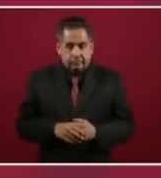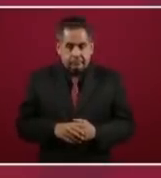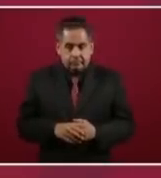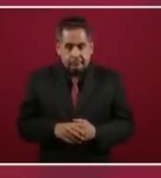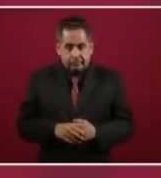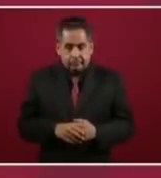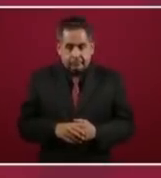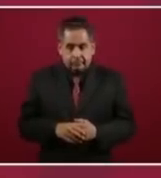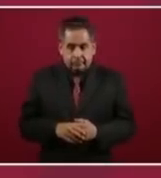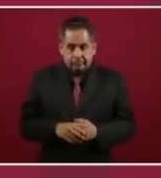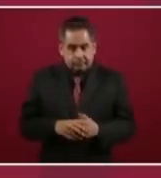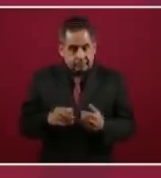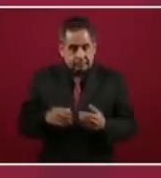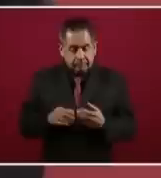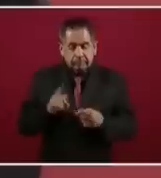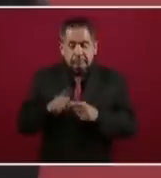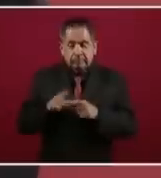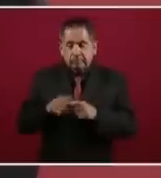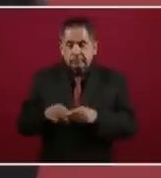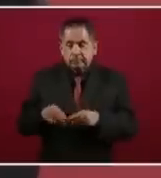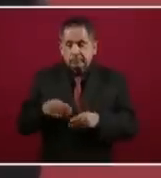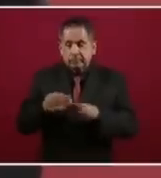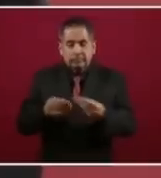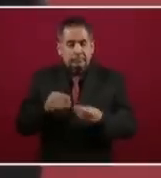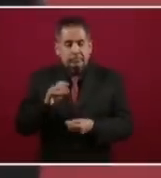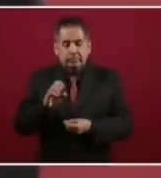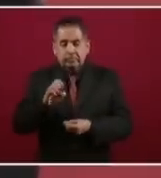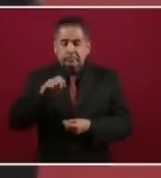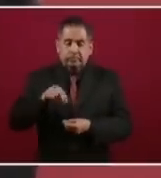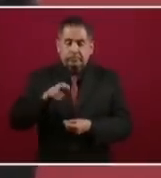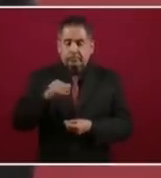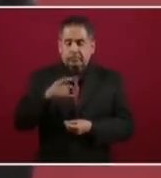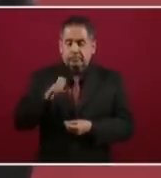fuesen analizadas esas memorias a Enrique Krause.